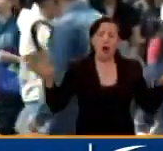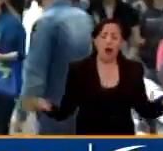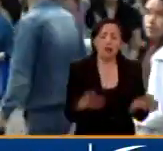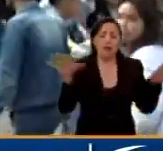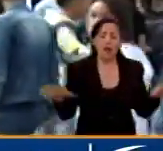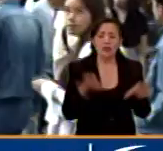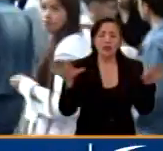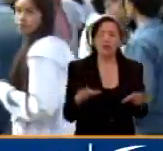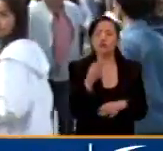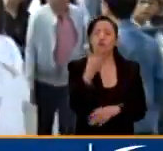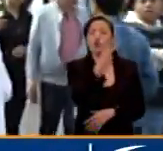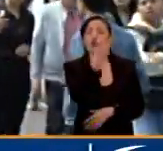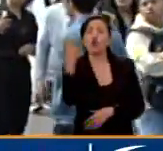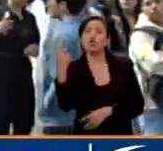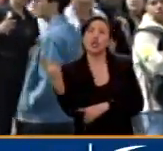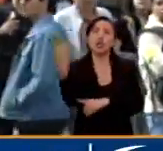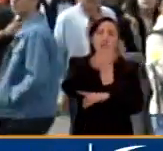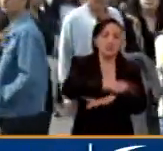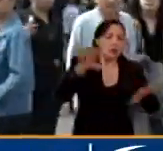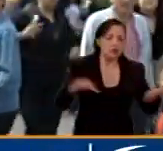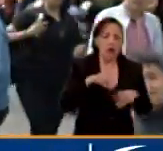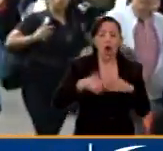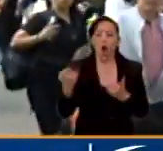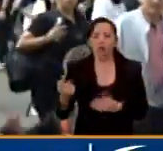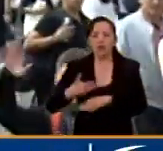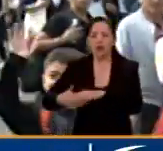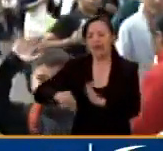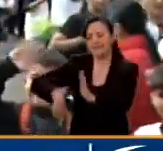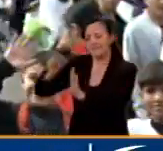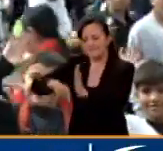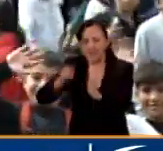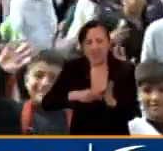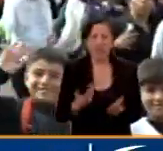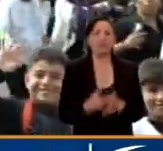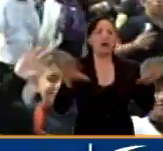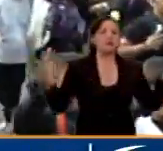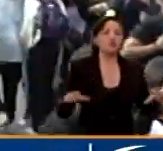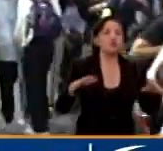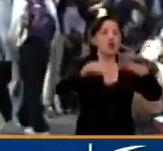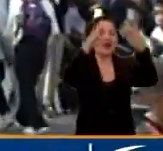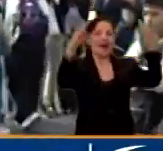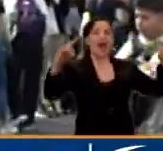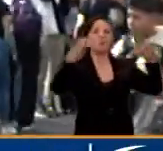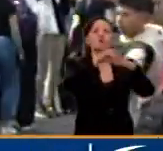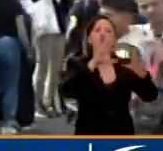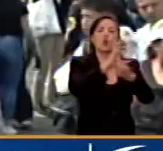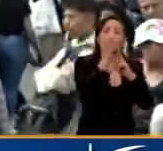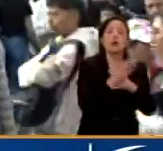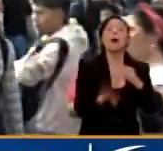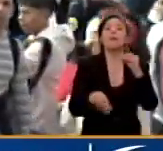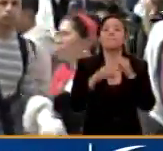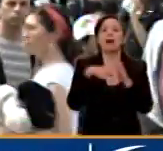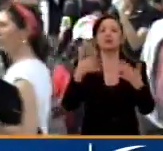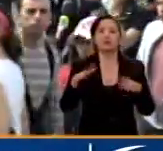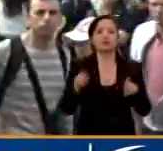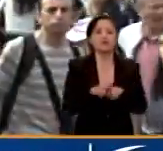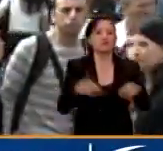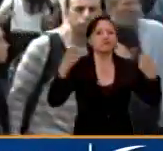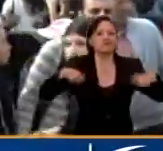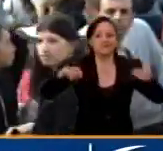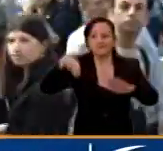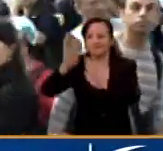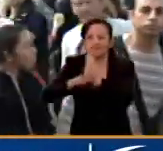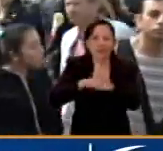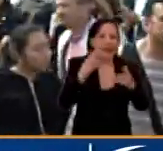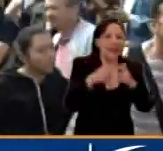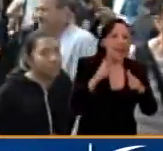tarde, por supuesto, habrán de todo tipo, habrán firmas, habrán eventos en la carpa cultural y, por supuesto, los esperados remates de libros, que por estos dos